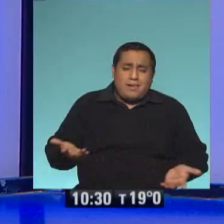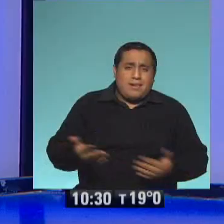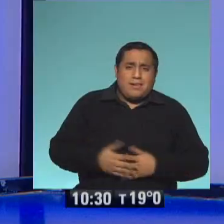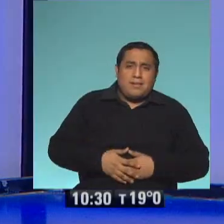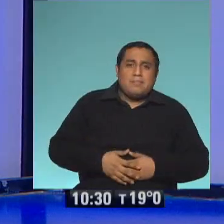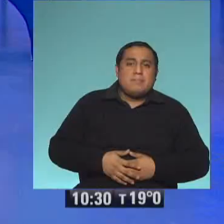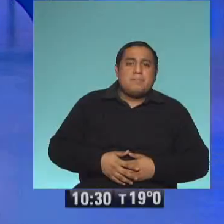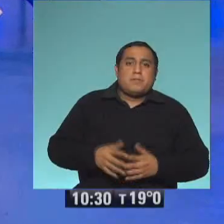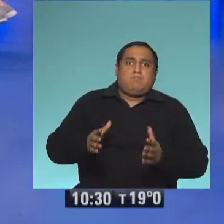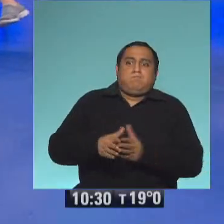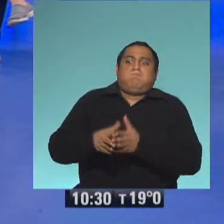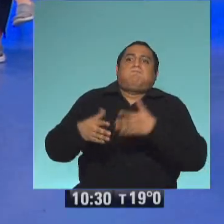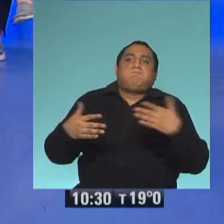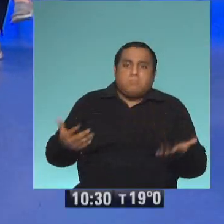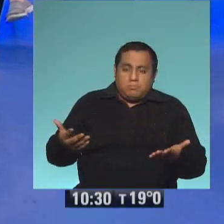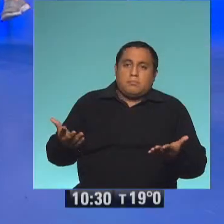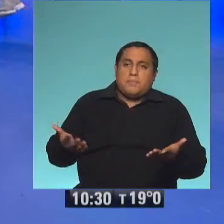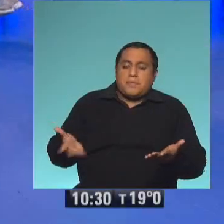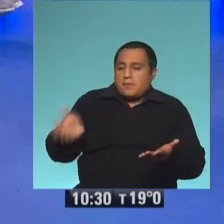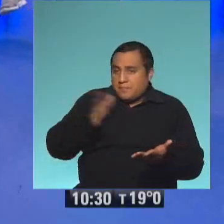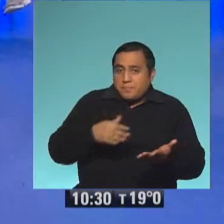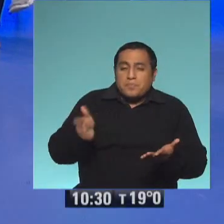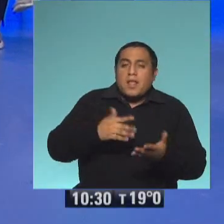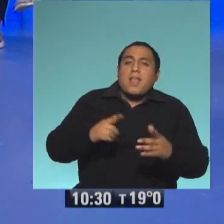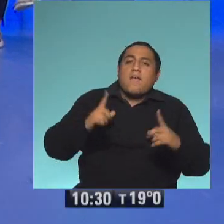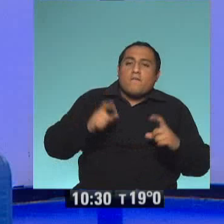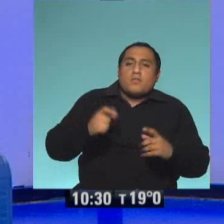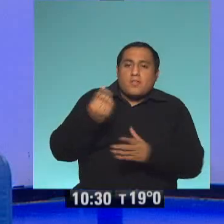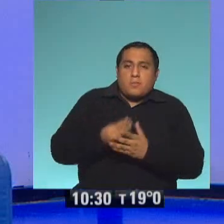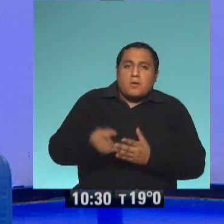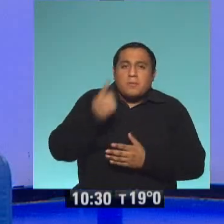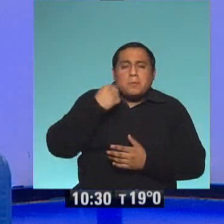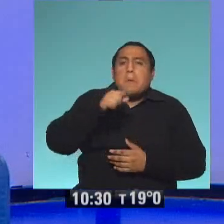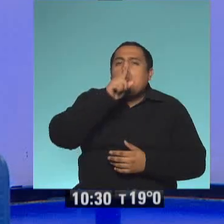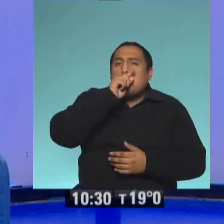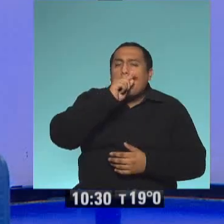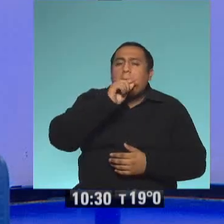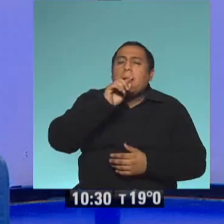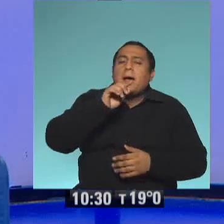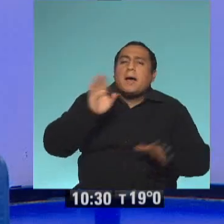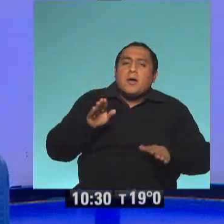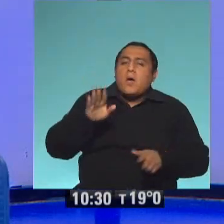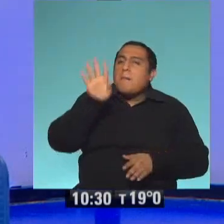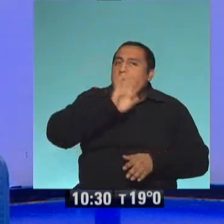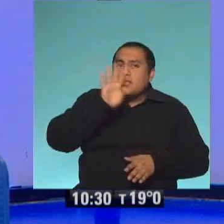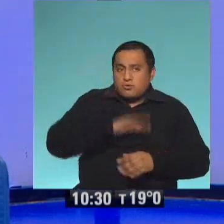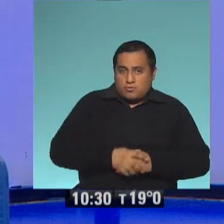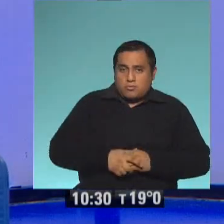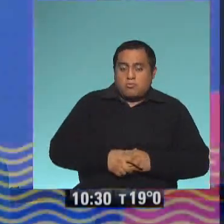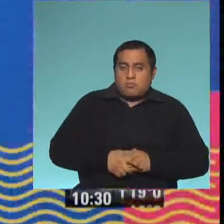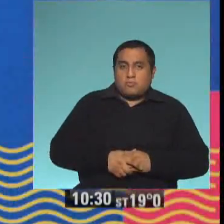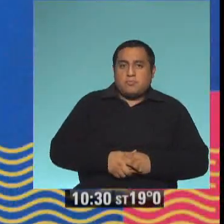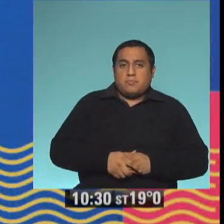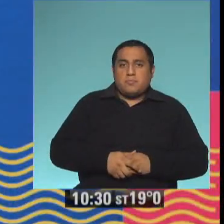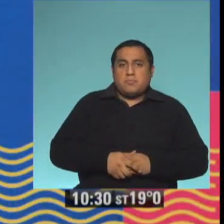Es un libro muy grande. Sí, vamos a ver en las imágenes. Tenemos acá Pájaro Amarillo, es el nombre del cuento, el título del cuento. Y